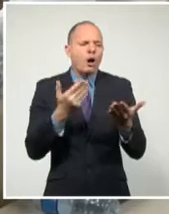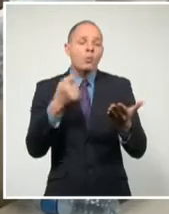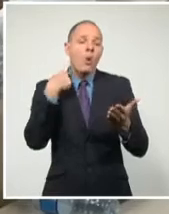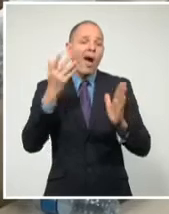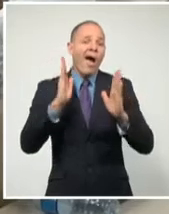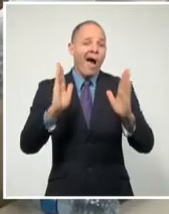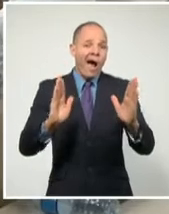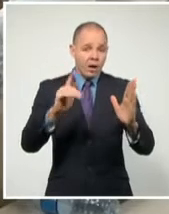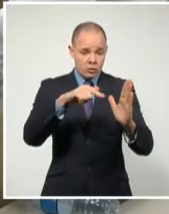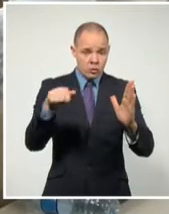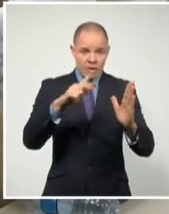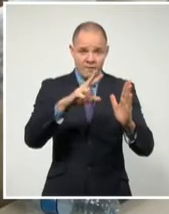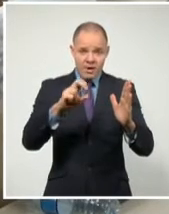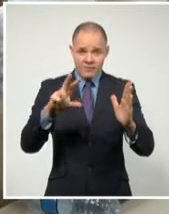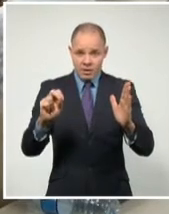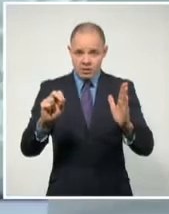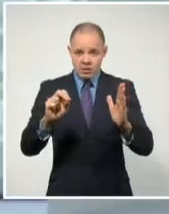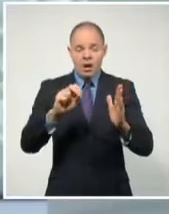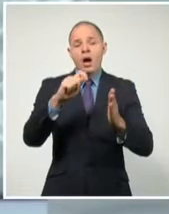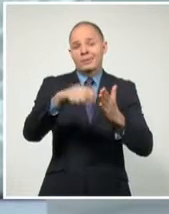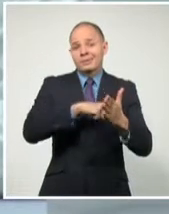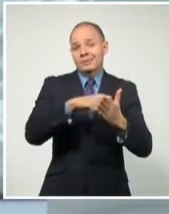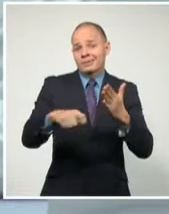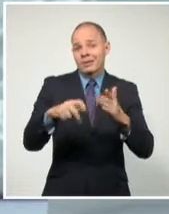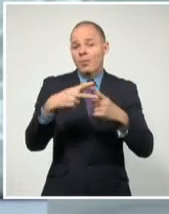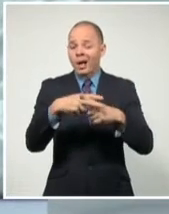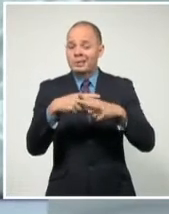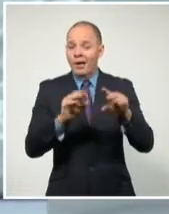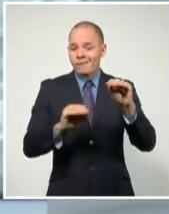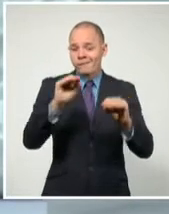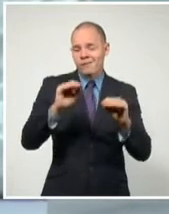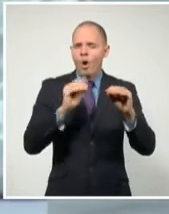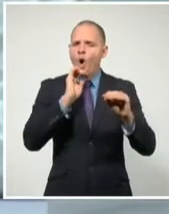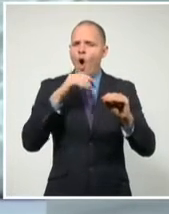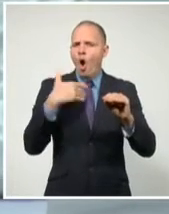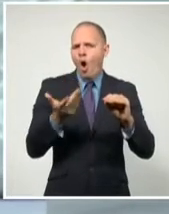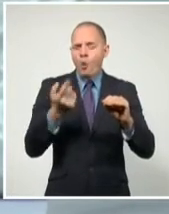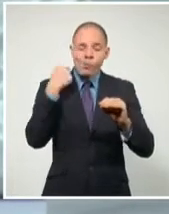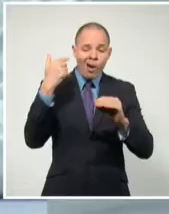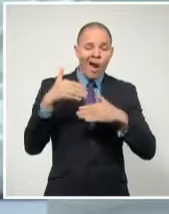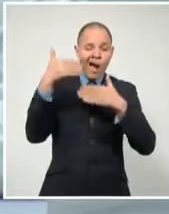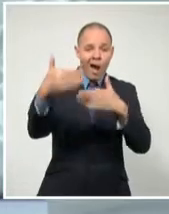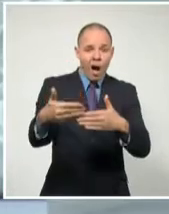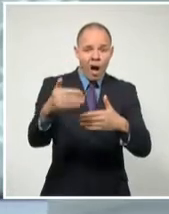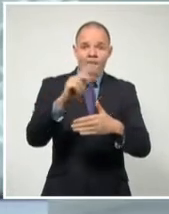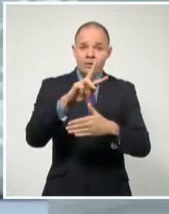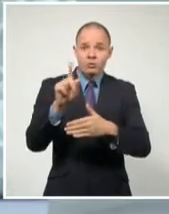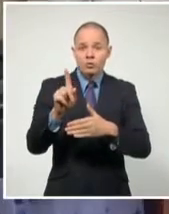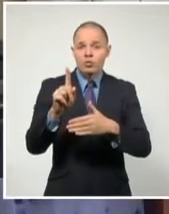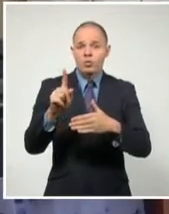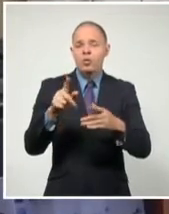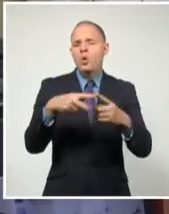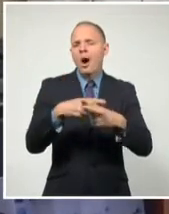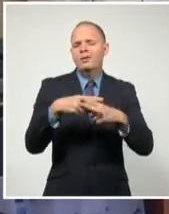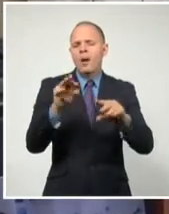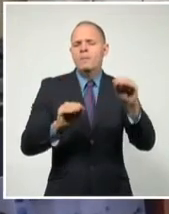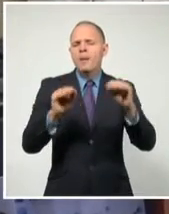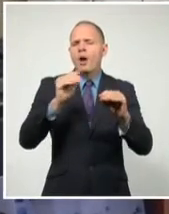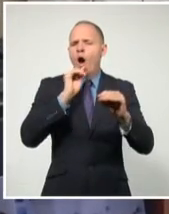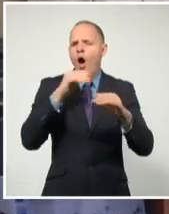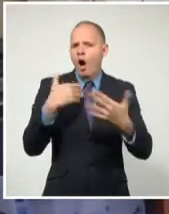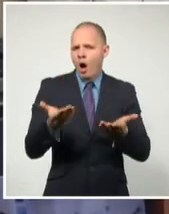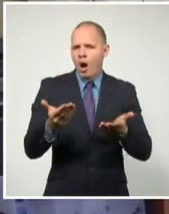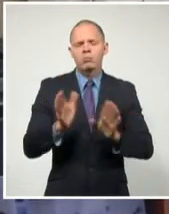elaboración del 2021. El presidente cubano destacó que el proceso definido por etapas y fases fue analizado en el Buró